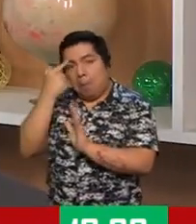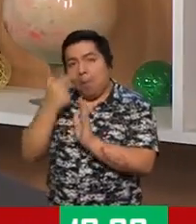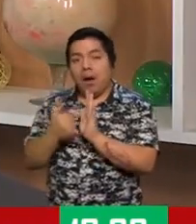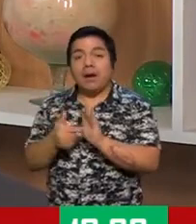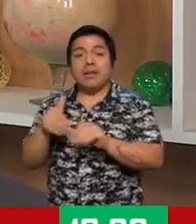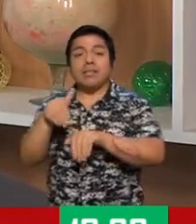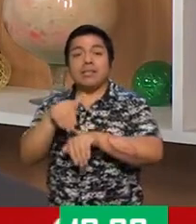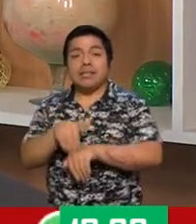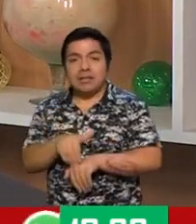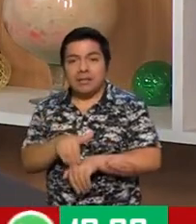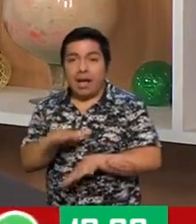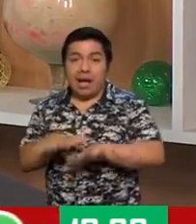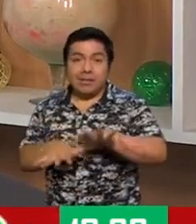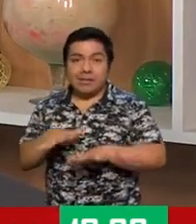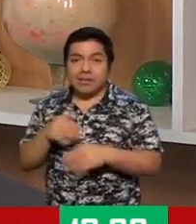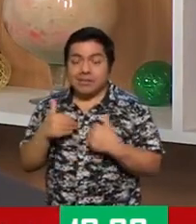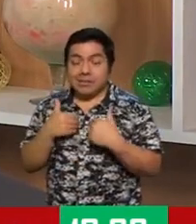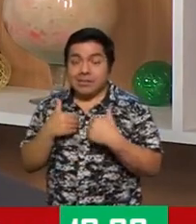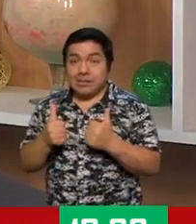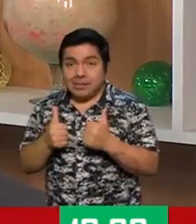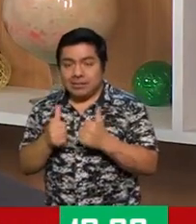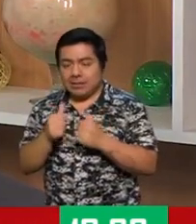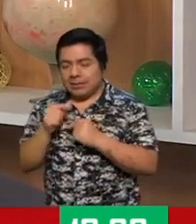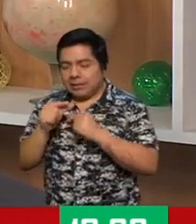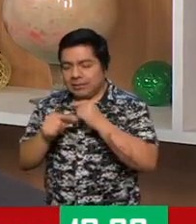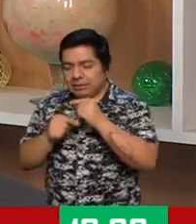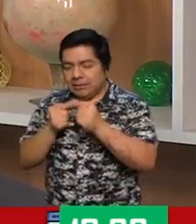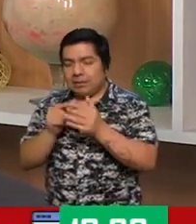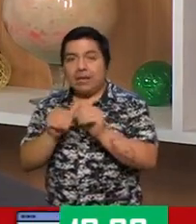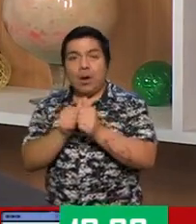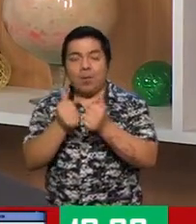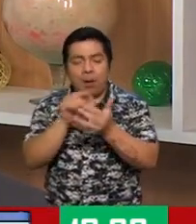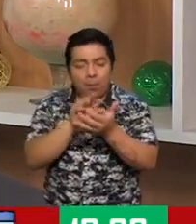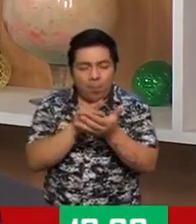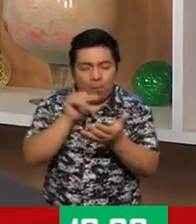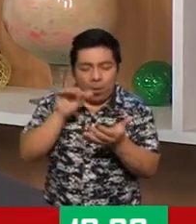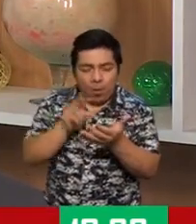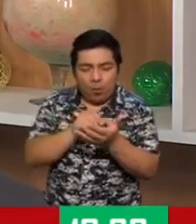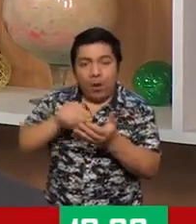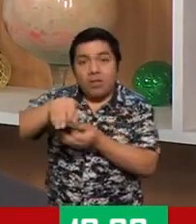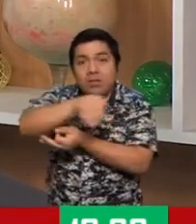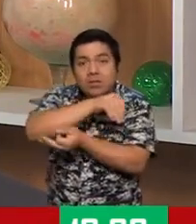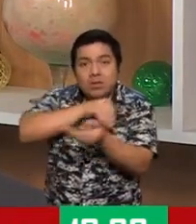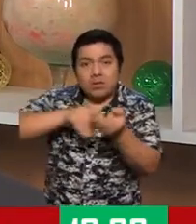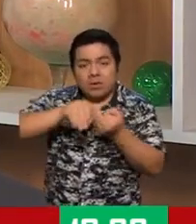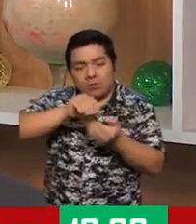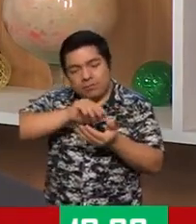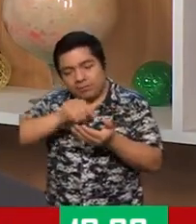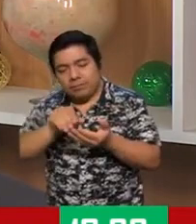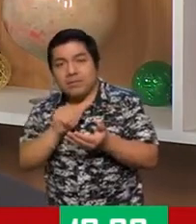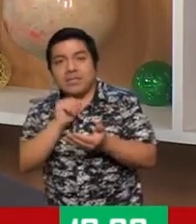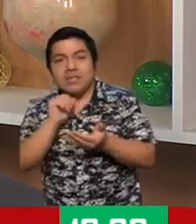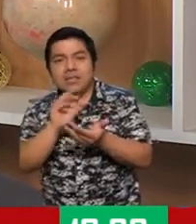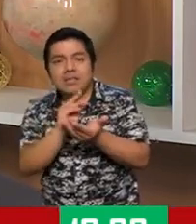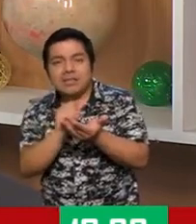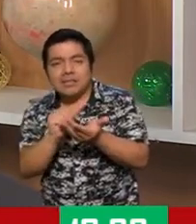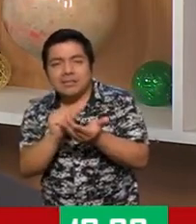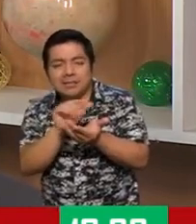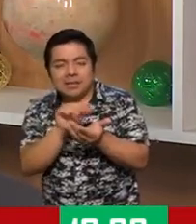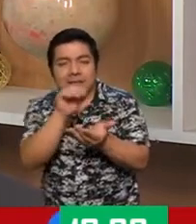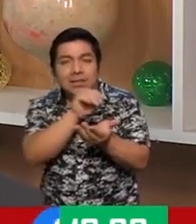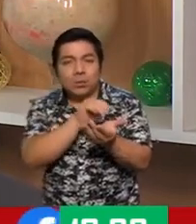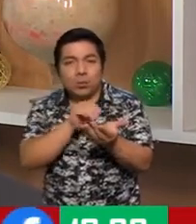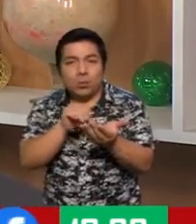incluso lo incomprensible. Aprendí a abrir un mazapán para sacarlo entero de su envoltura, sin migajas, sin